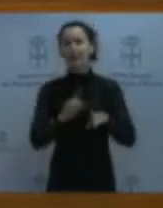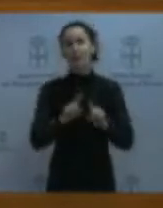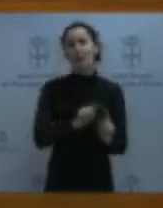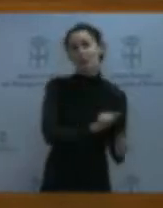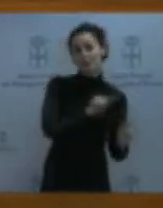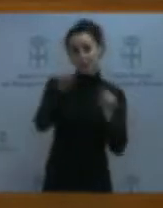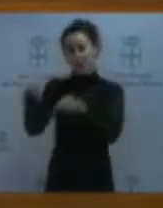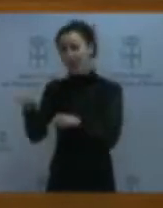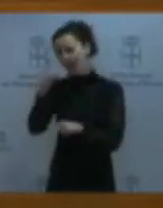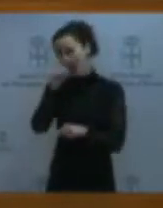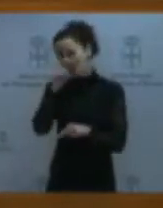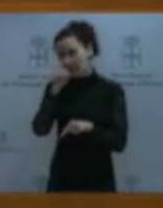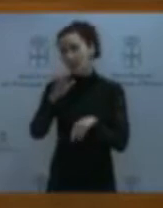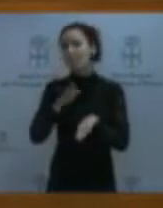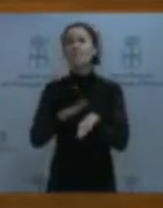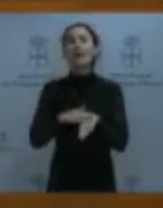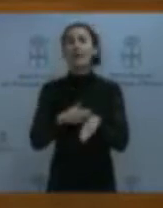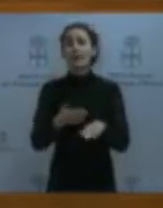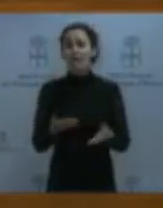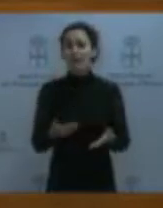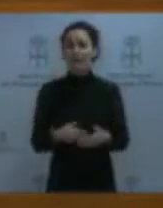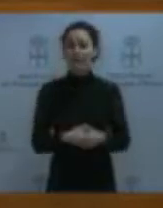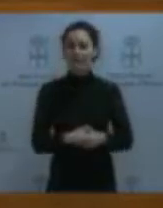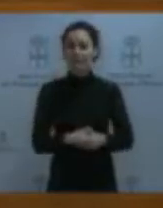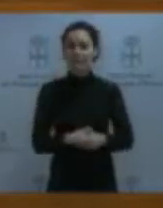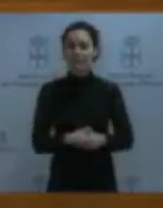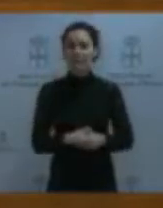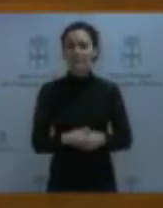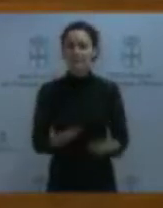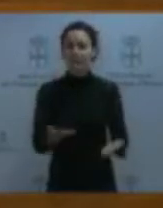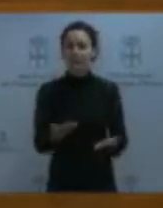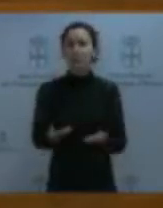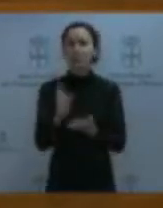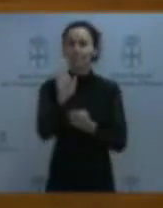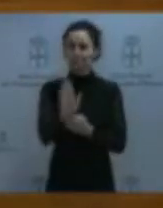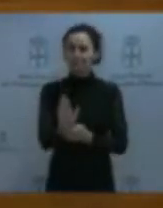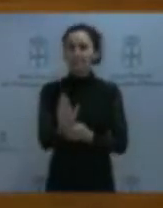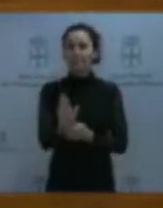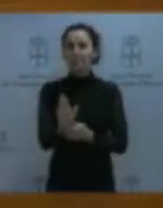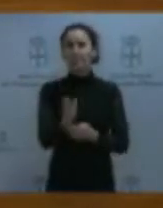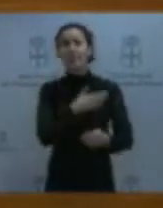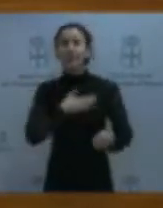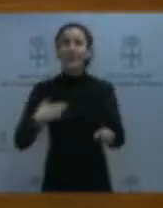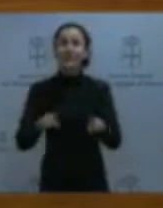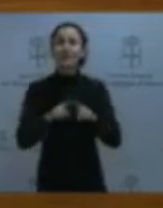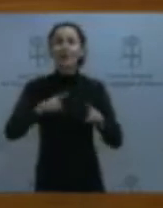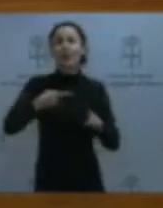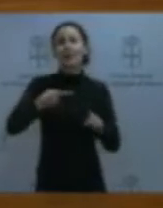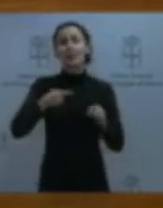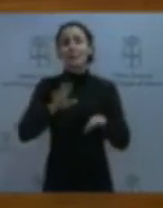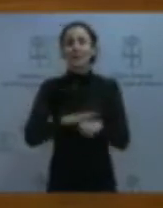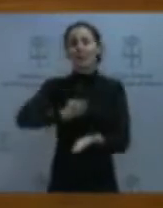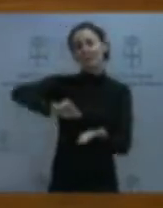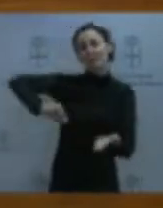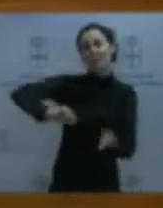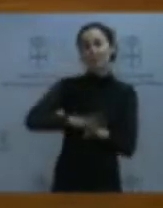¿Recuerda a qué lo destinaba? ¿Recuerda que planteaba el dedicarlo al grafeno para que no se quemaran centrales